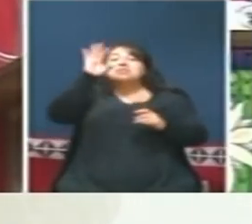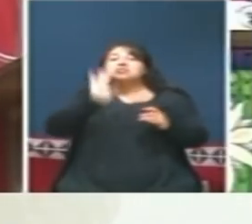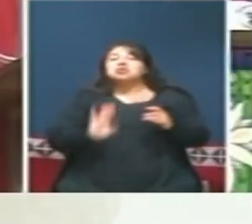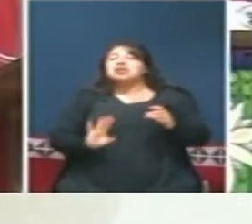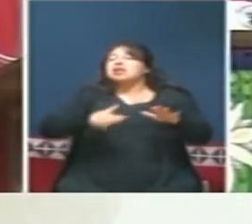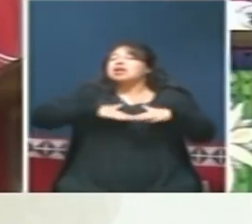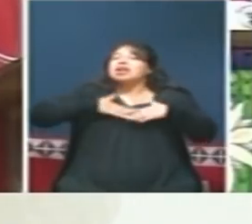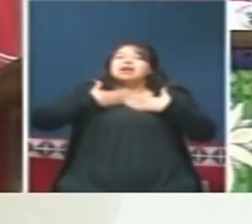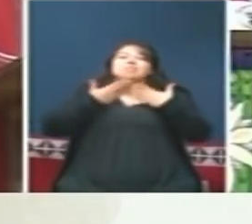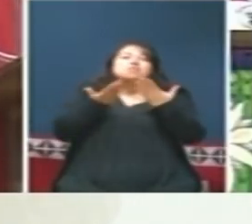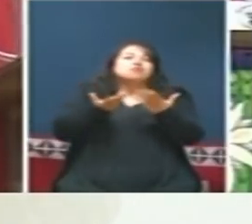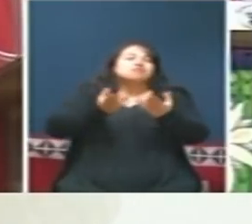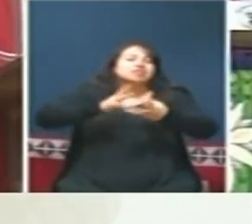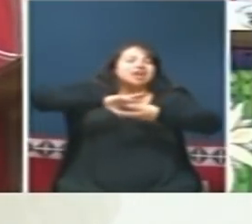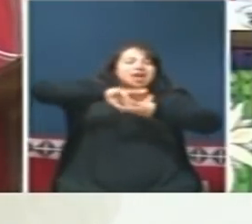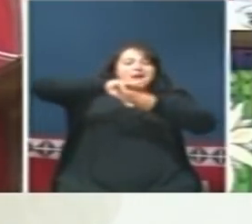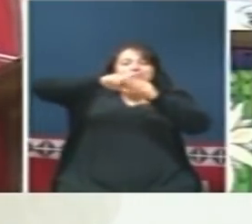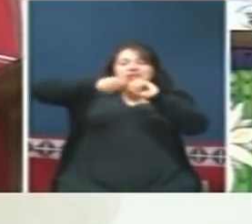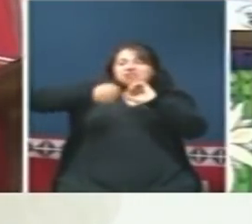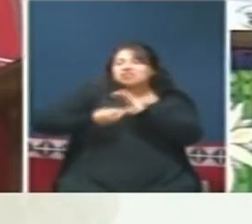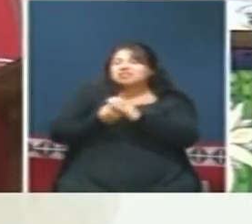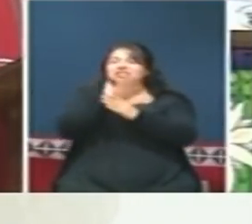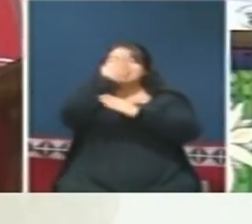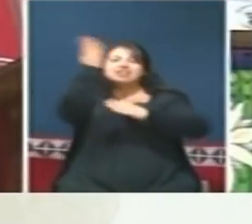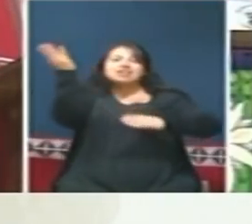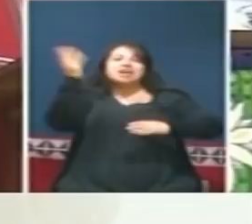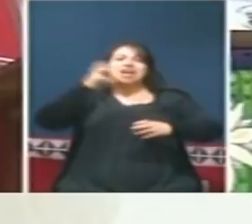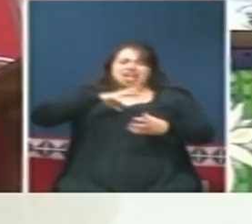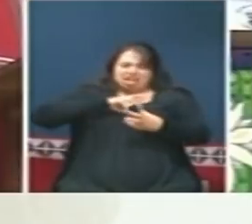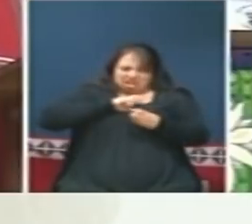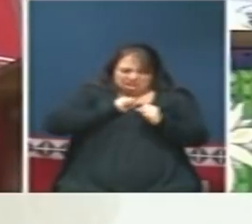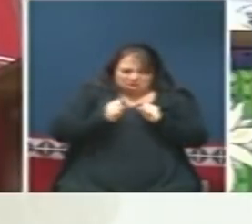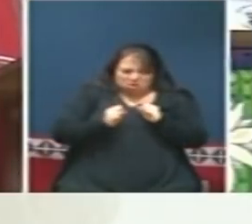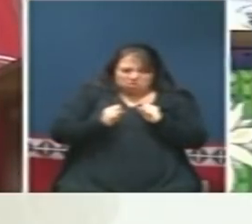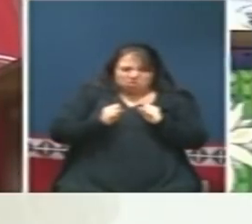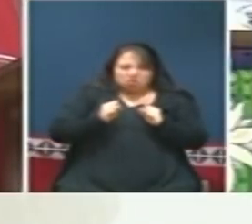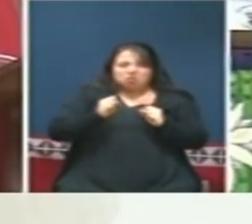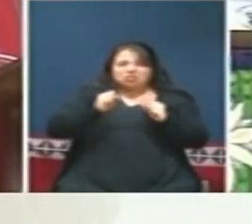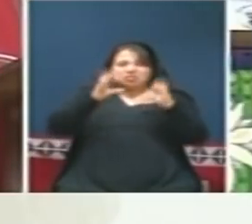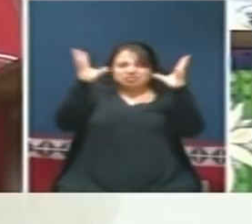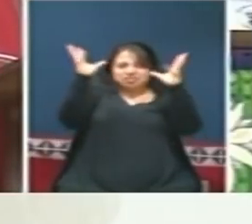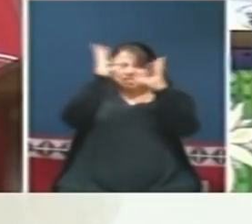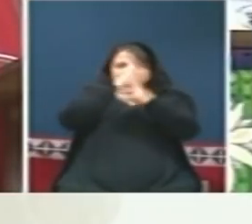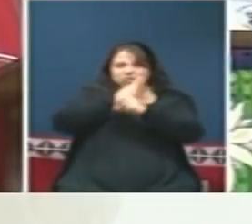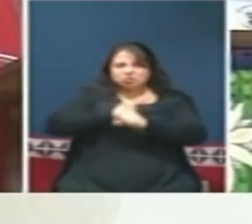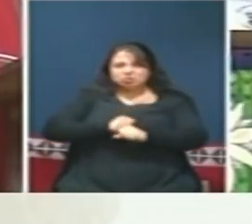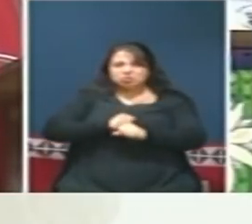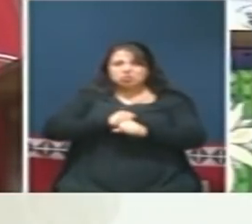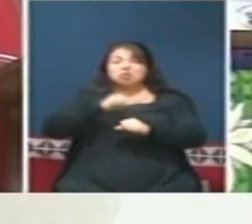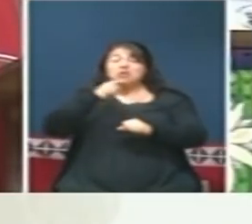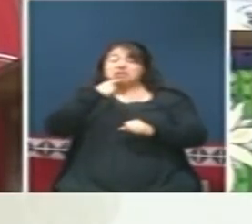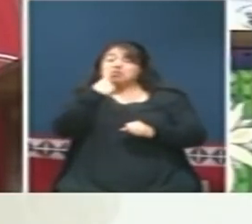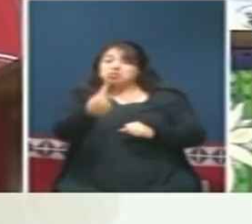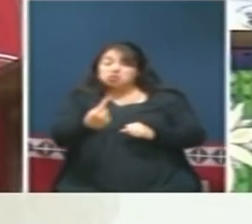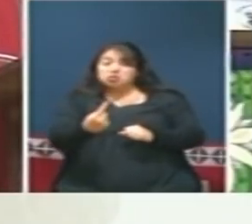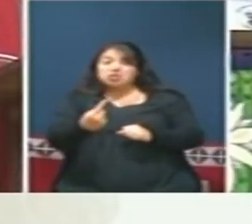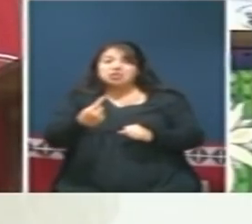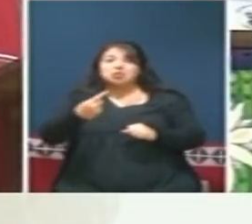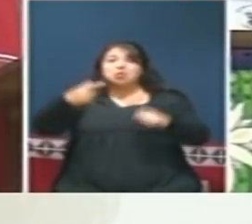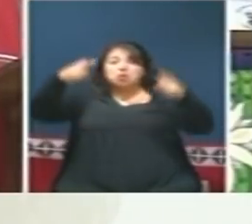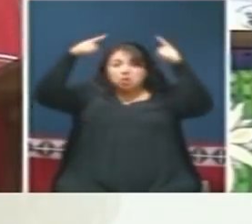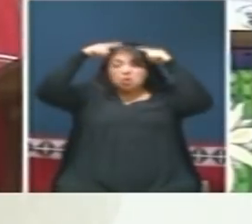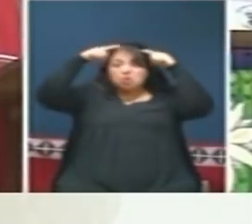l'amore crea, l'odio distrugge. Un fraile franciscano muerto en Auschwitz, en el